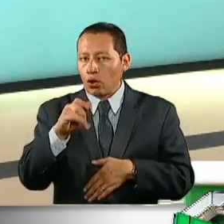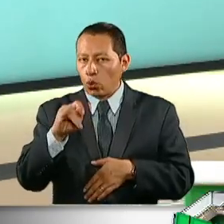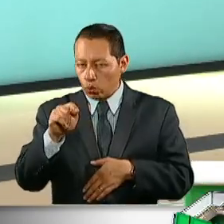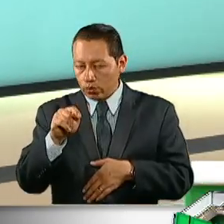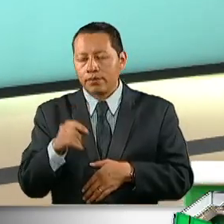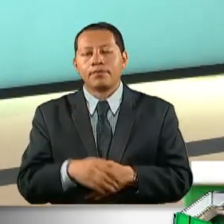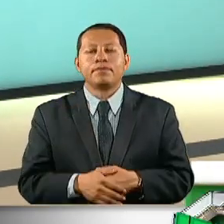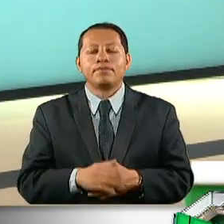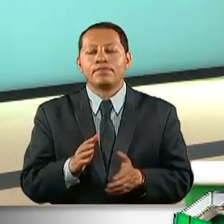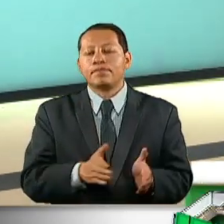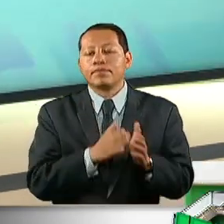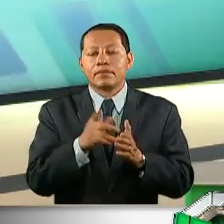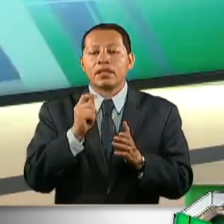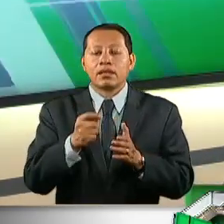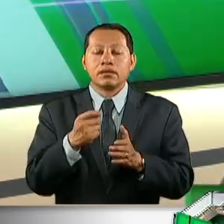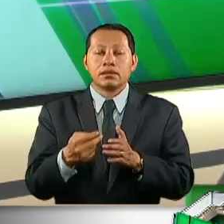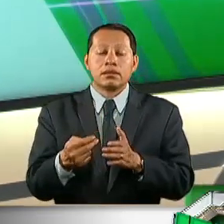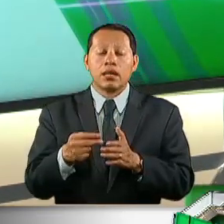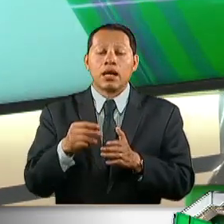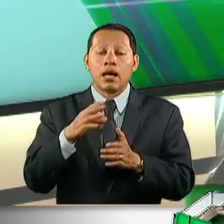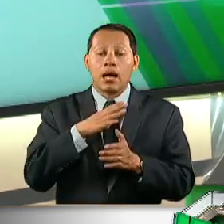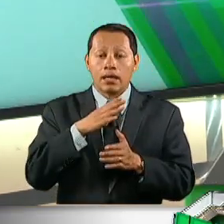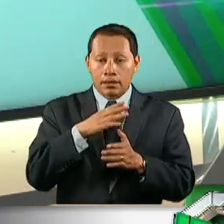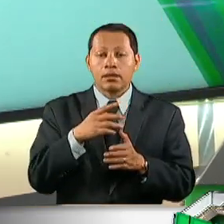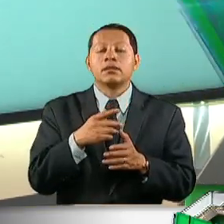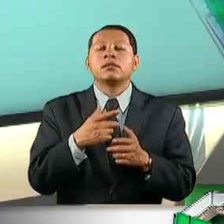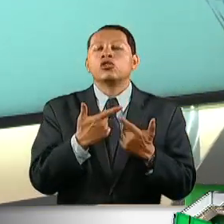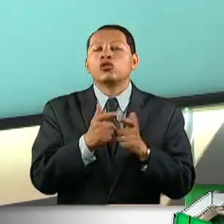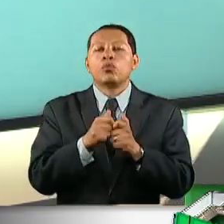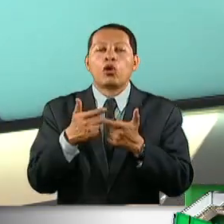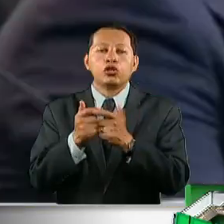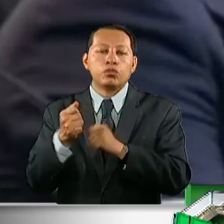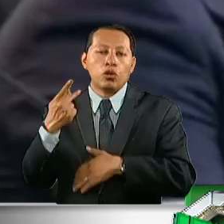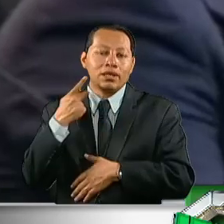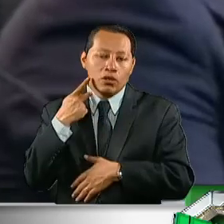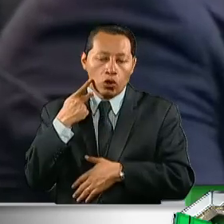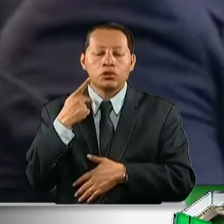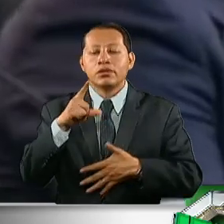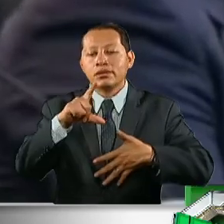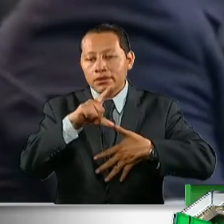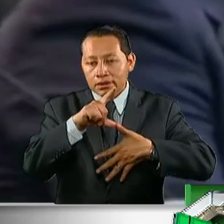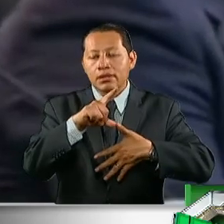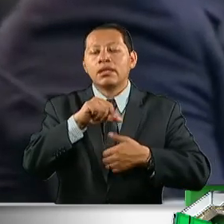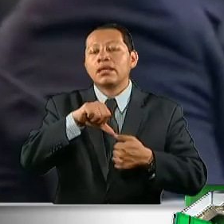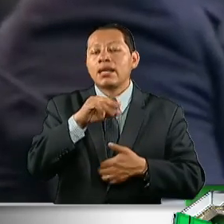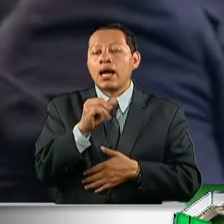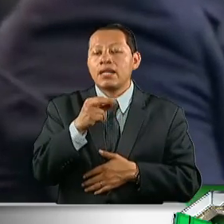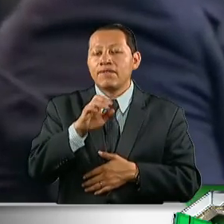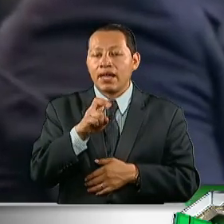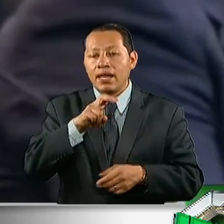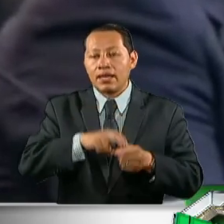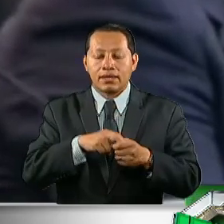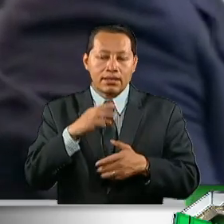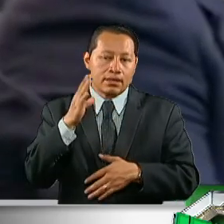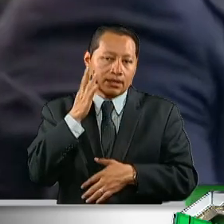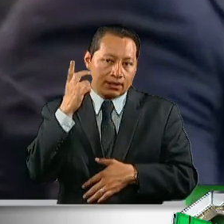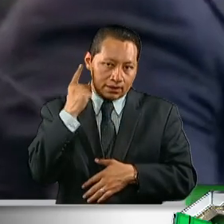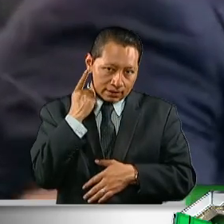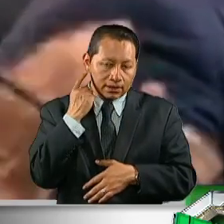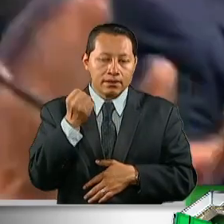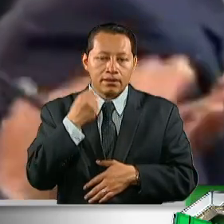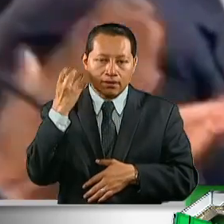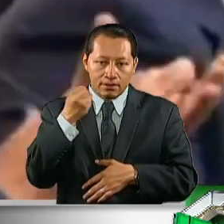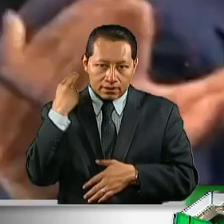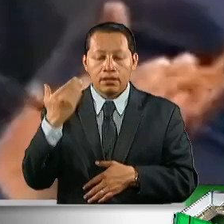escuche durante la conferencia permanente de partidos políticos de América Latina y el Caribe que se lleva a cabo en el Palacio legislativo de San Lázaro